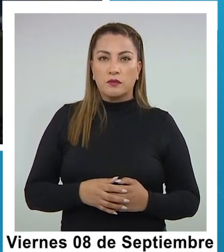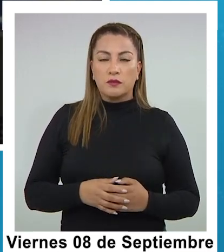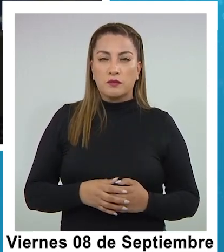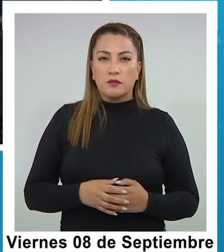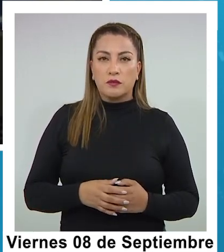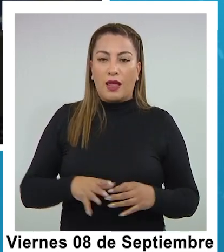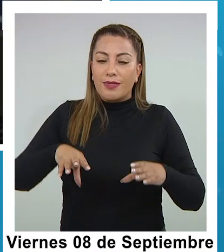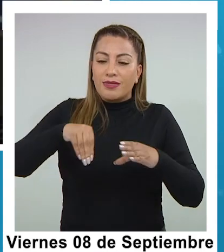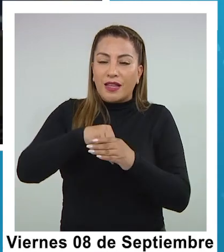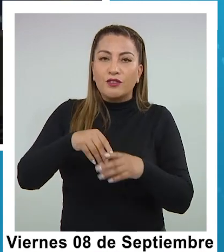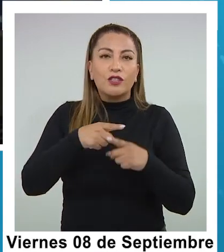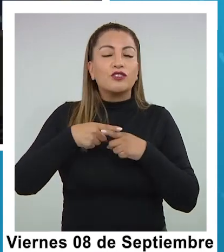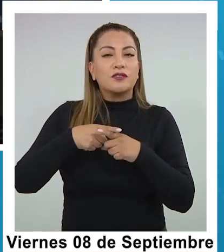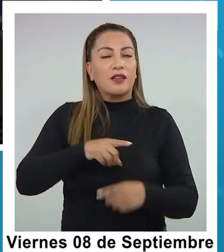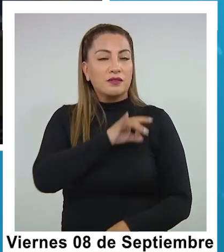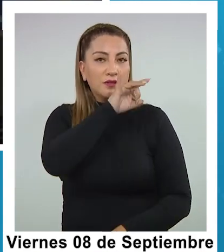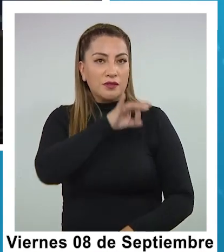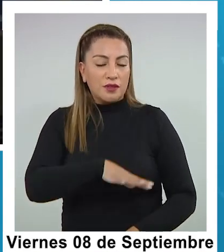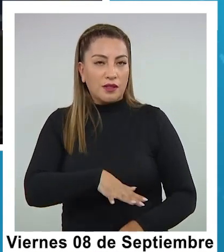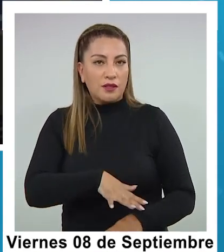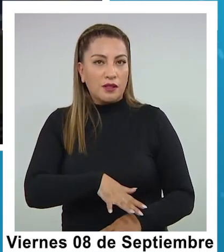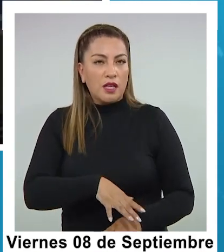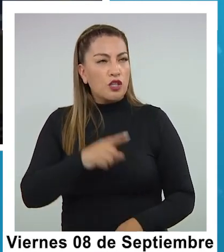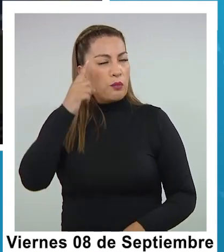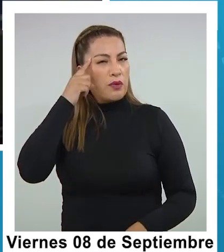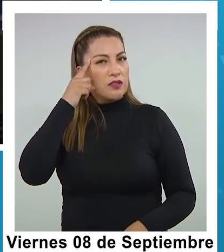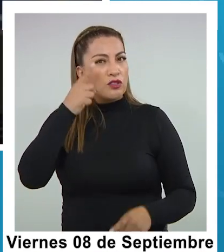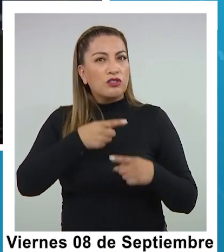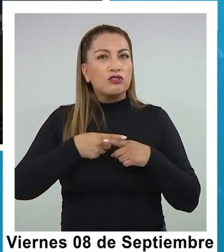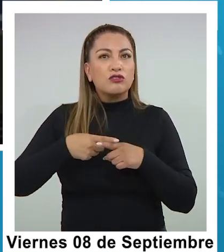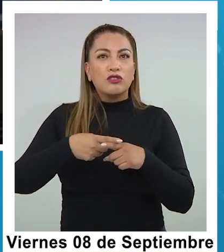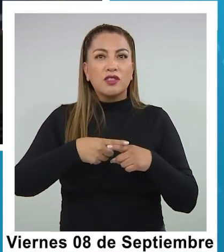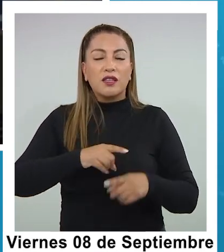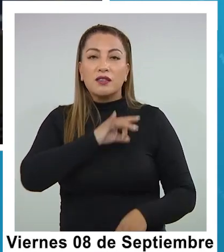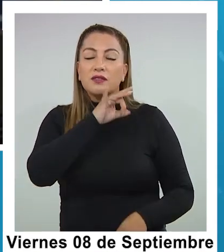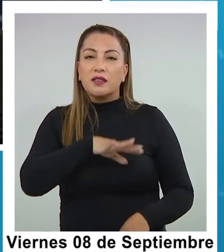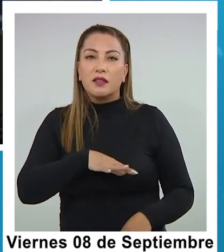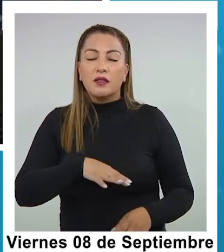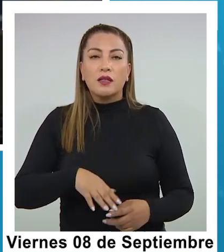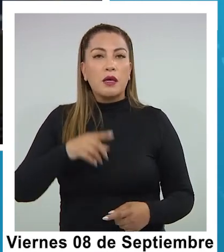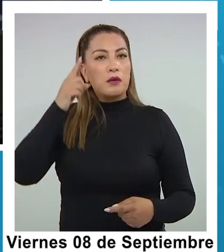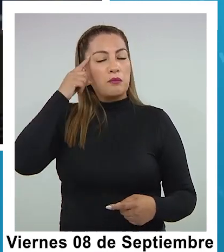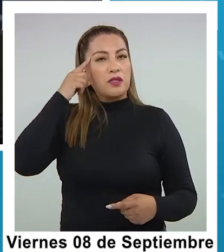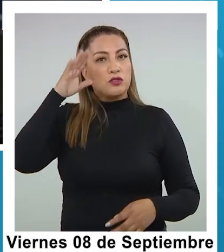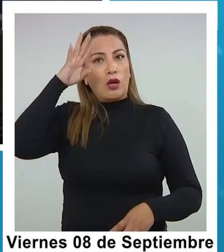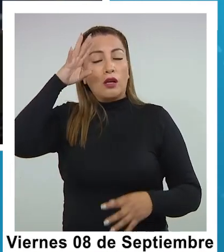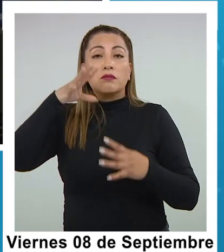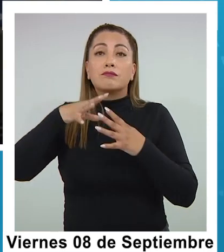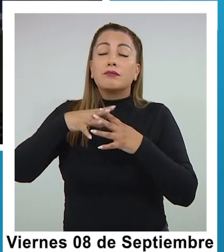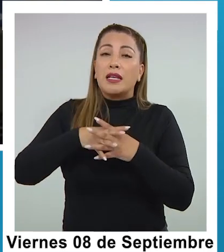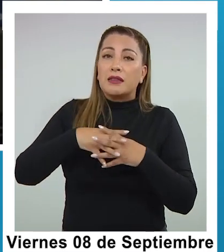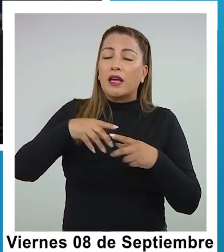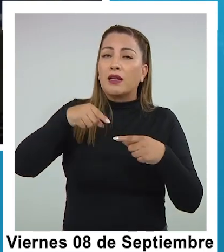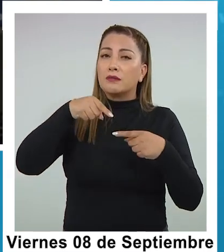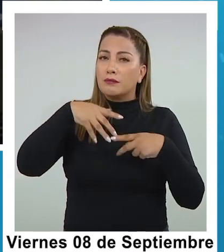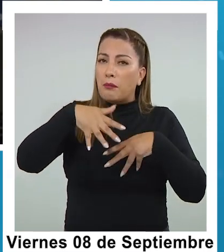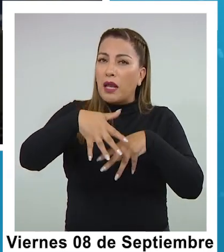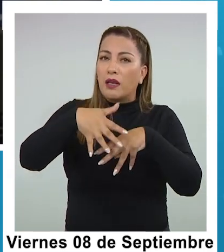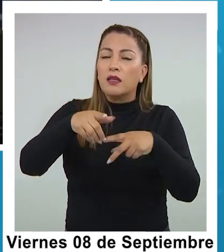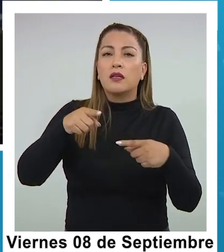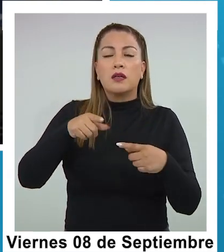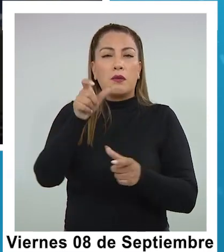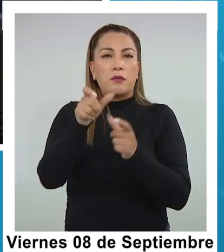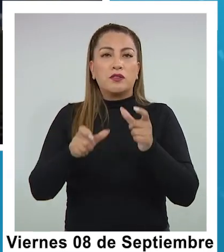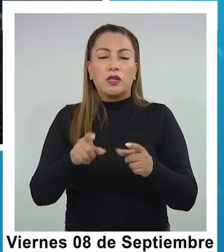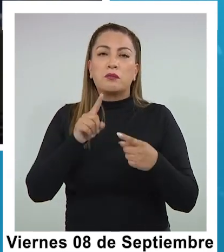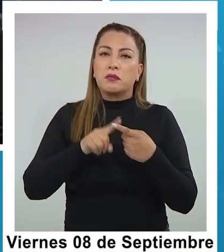diseminada en la sociedad chilena, y cuando hablo en la sociedad chilena hablo en los agentes, hablo en los conscriptos, hablo en gente que